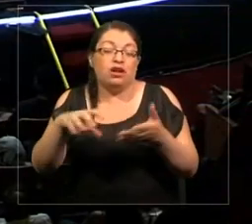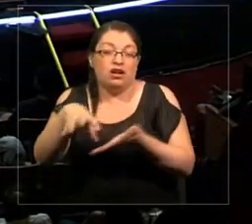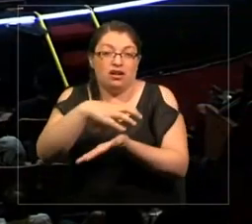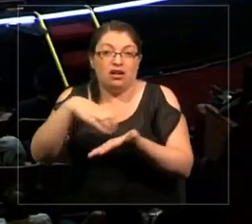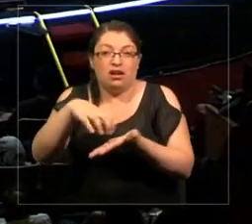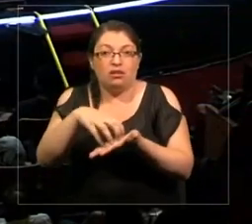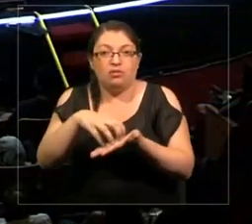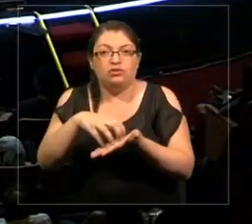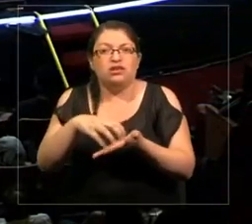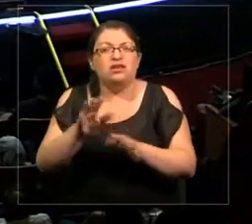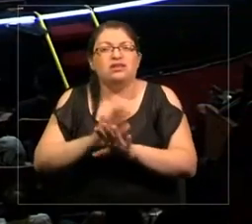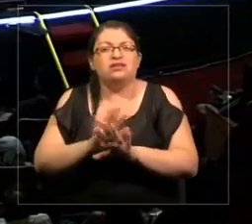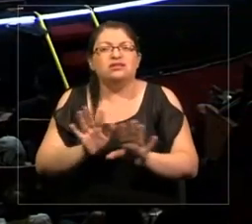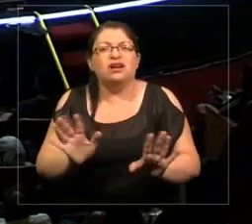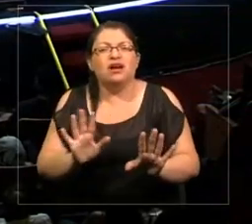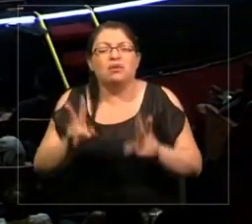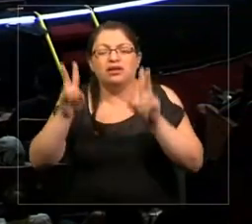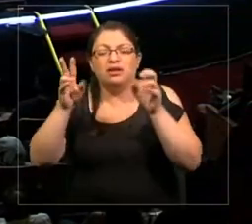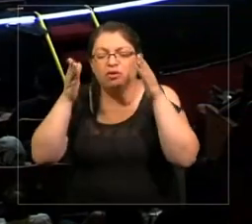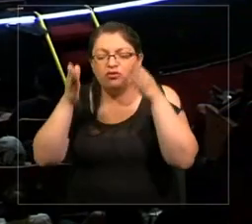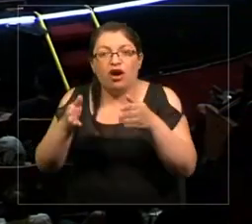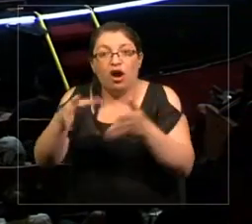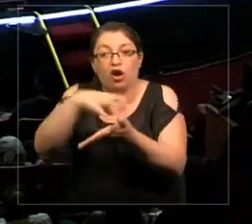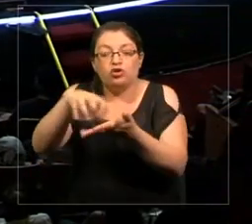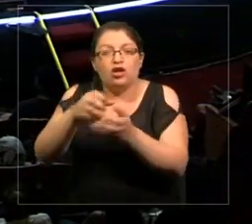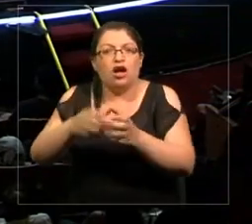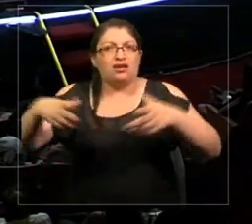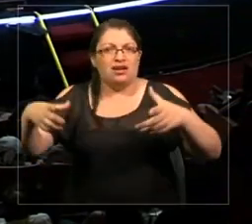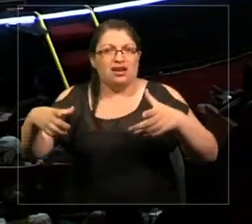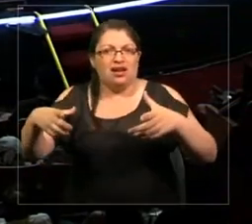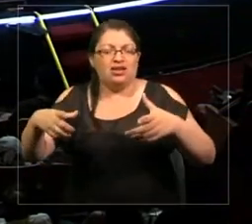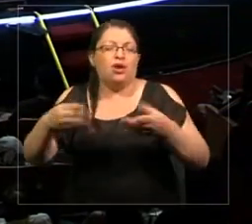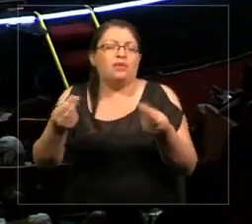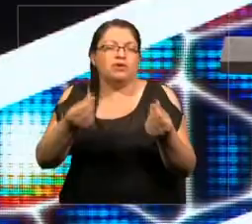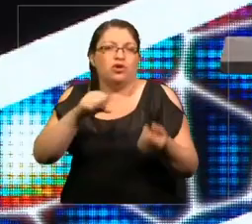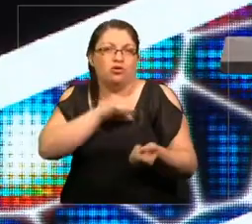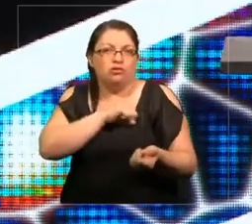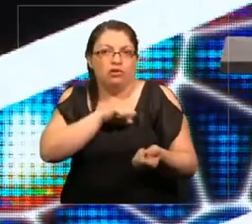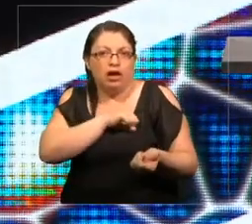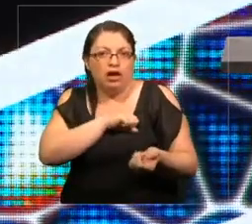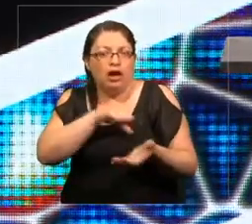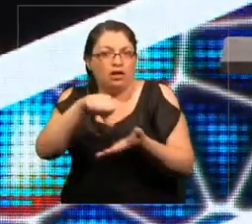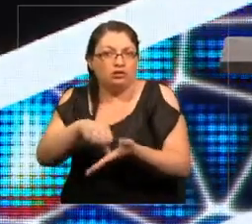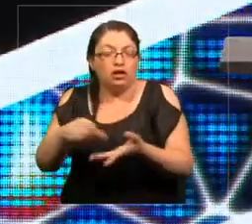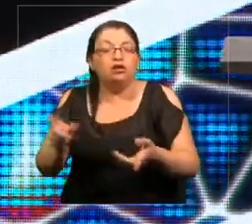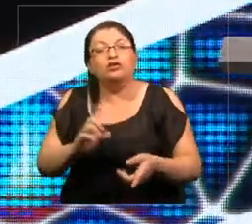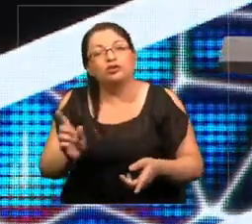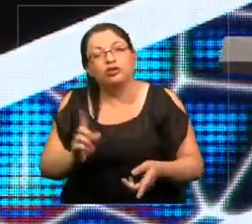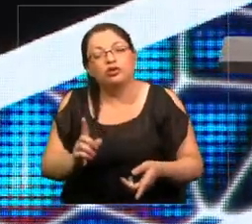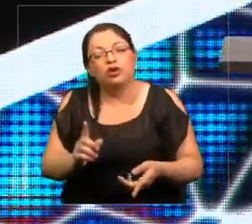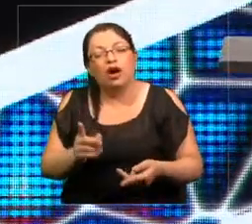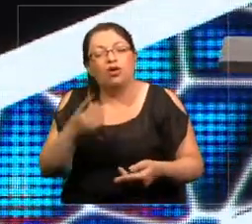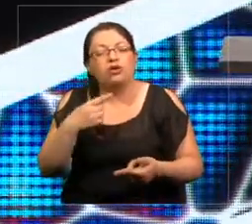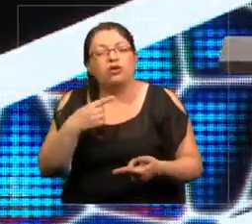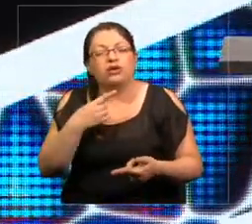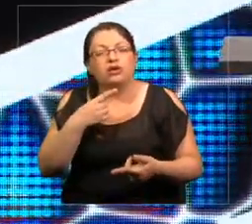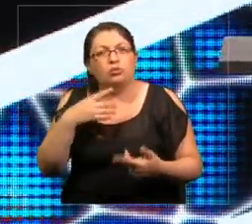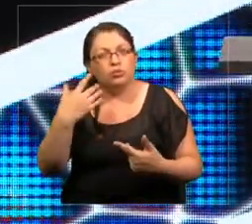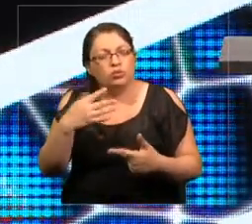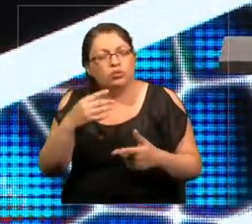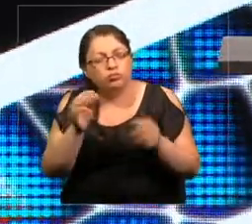no ya no es sólo de las ciudades grandes de las metrópolis llama la atención ver hoy en día